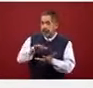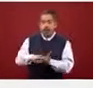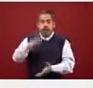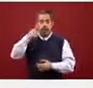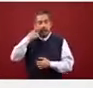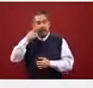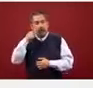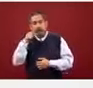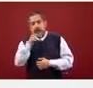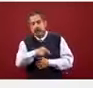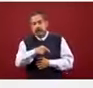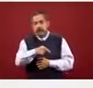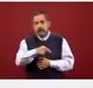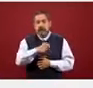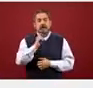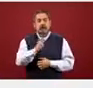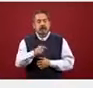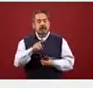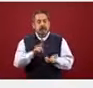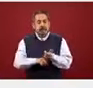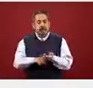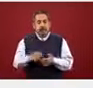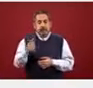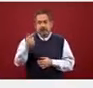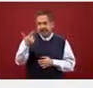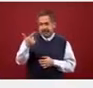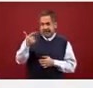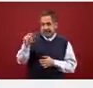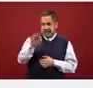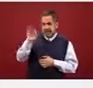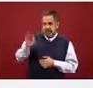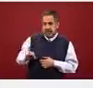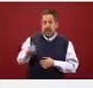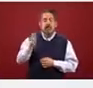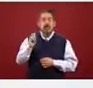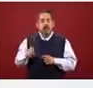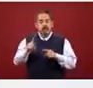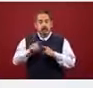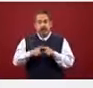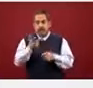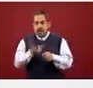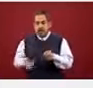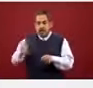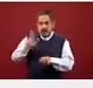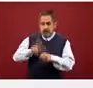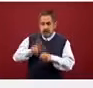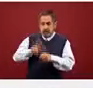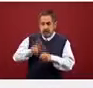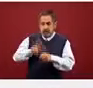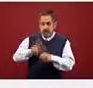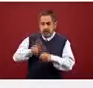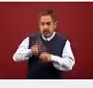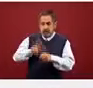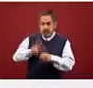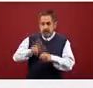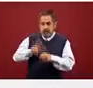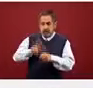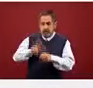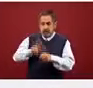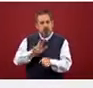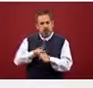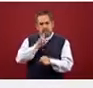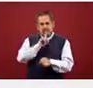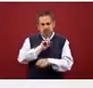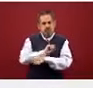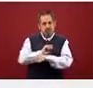mayoría, que en su total son 7%, son personas que están hospitalizadas pero estables, es decir,